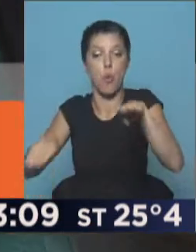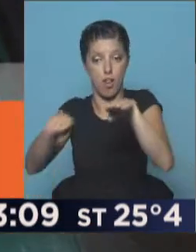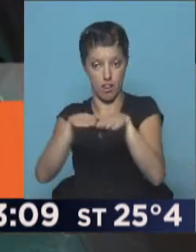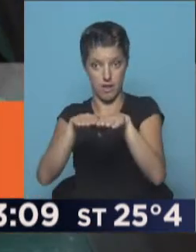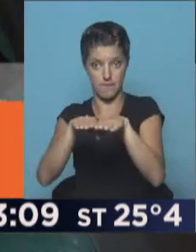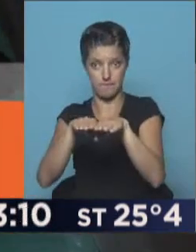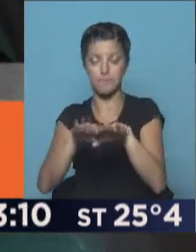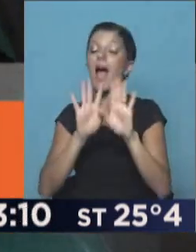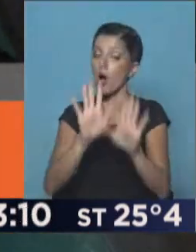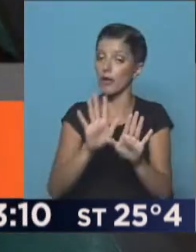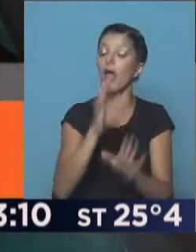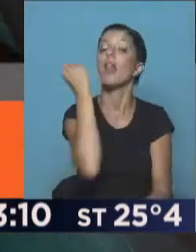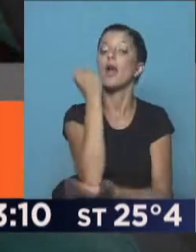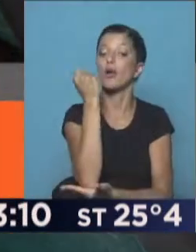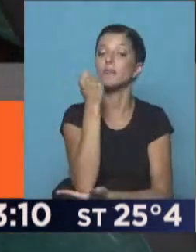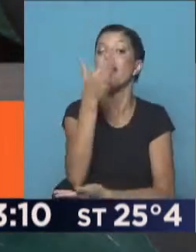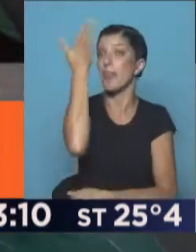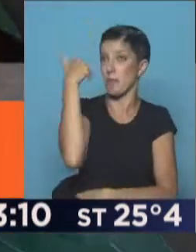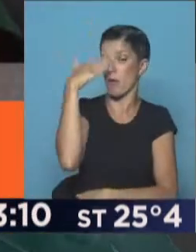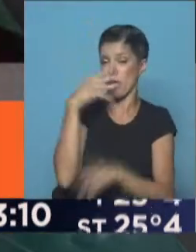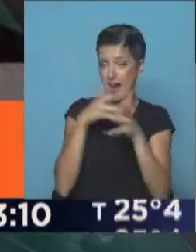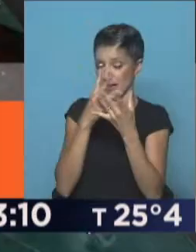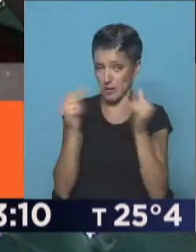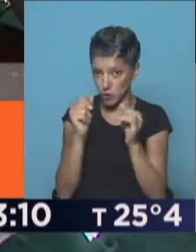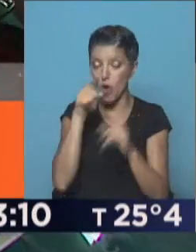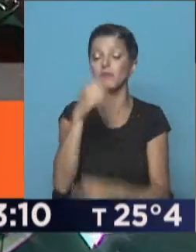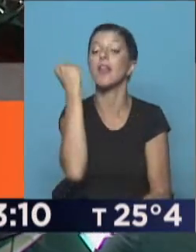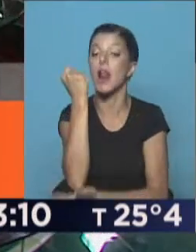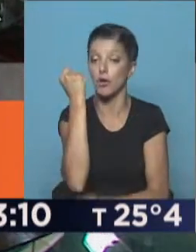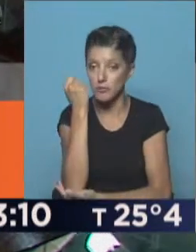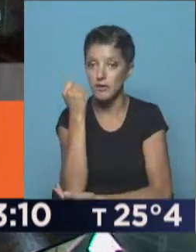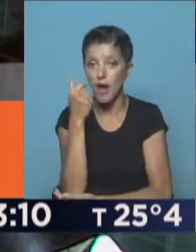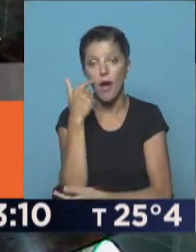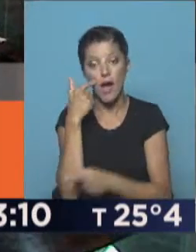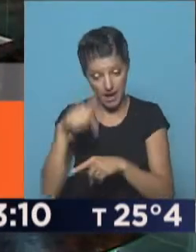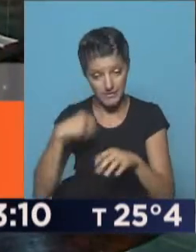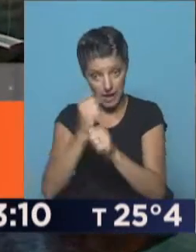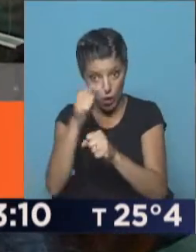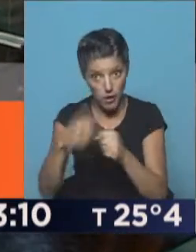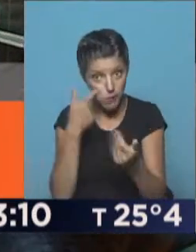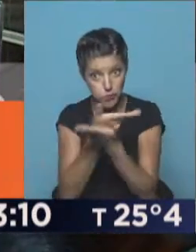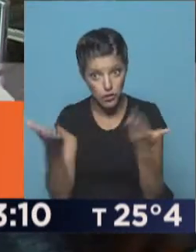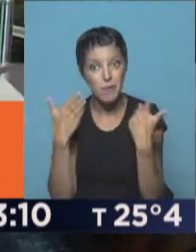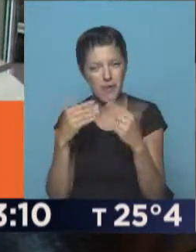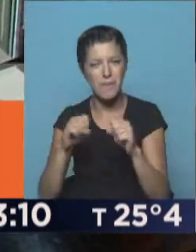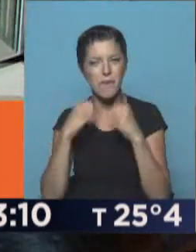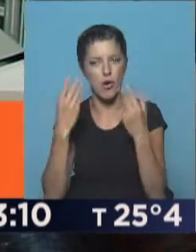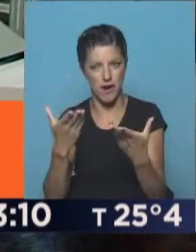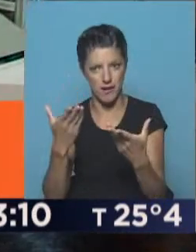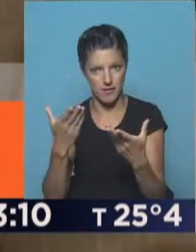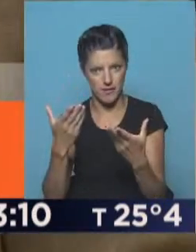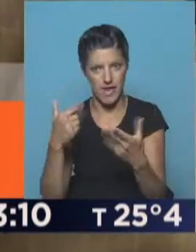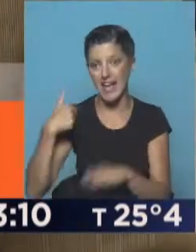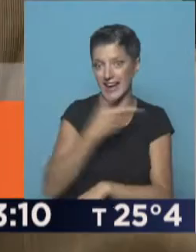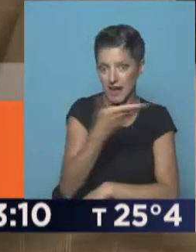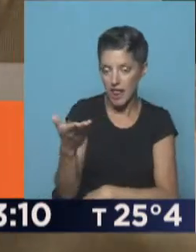nuevo, la economía capitalista de posguerra ha dado brillantes ejemplos de que esto puede mejorar el bienestar general de manera importante.